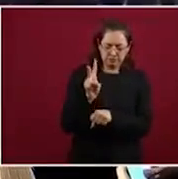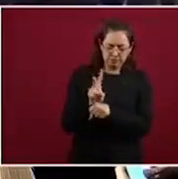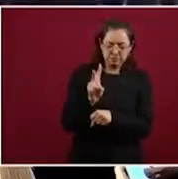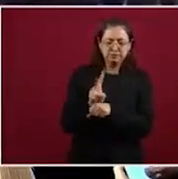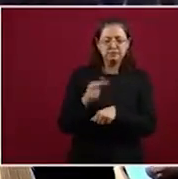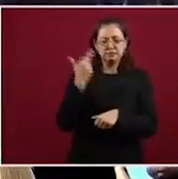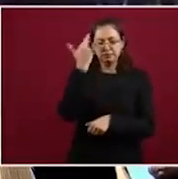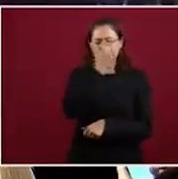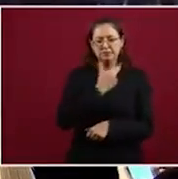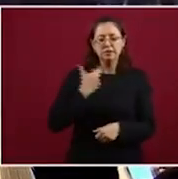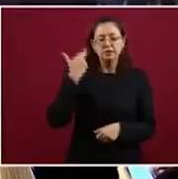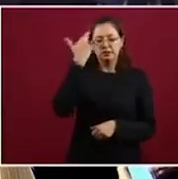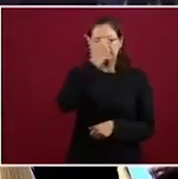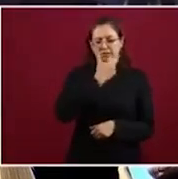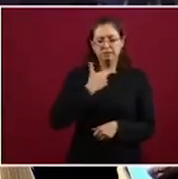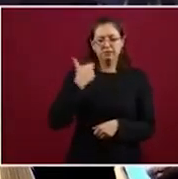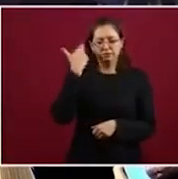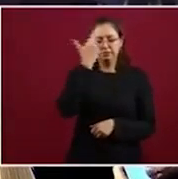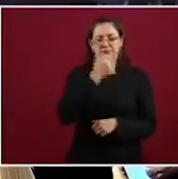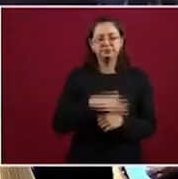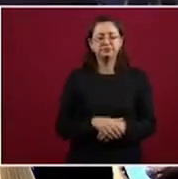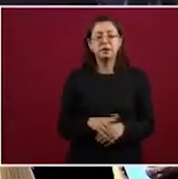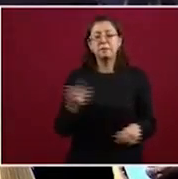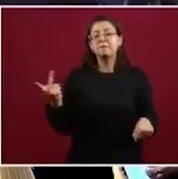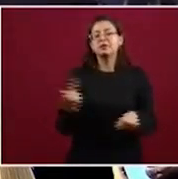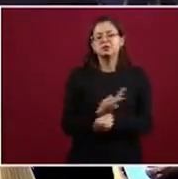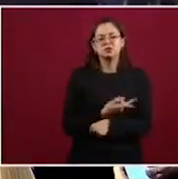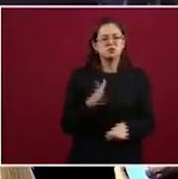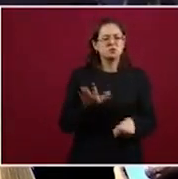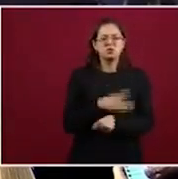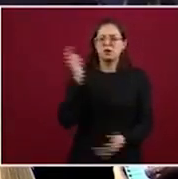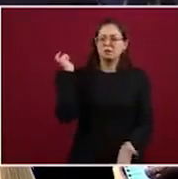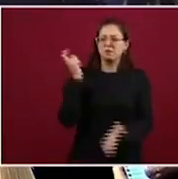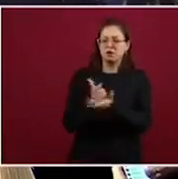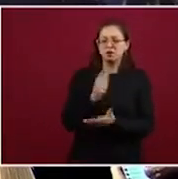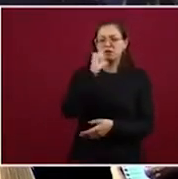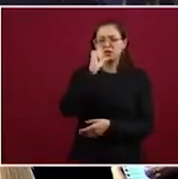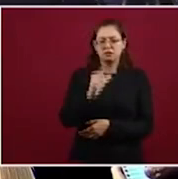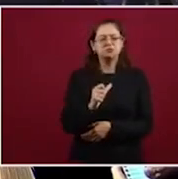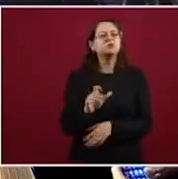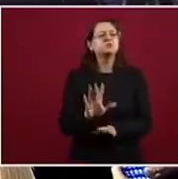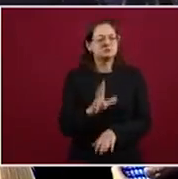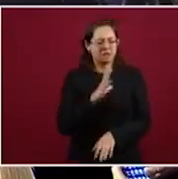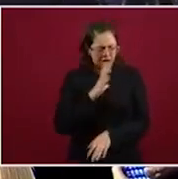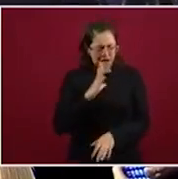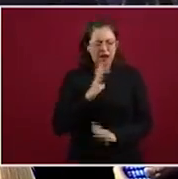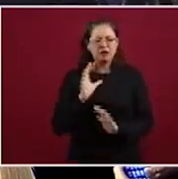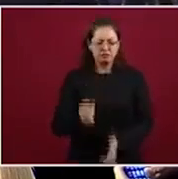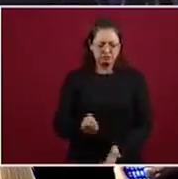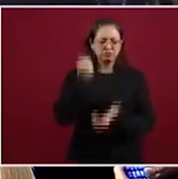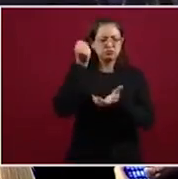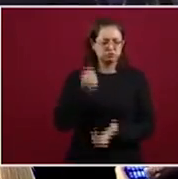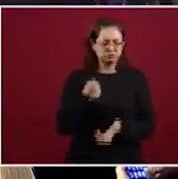revisarlo. ¿Por qué esto? Tenemos presupuesto.